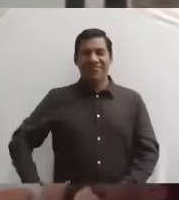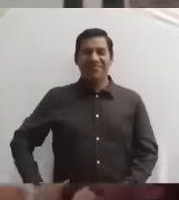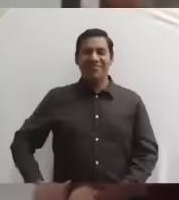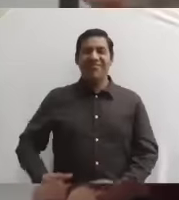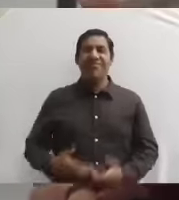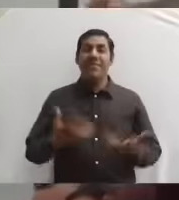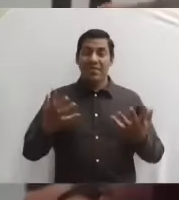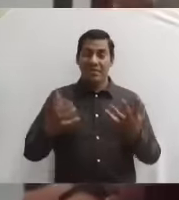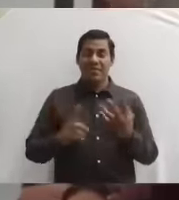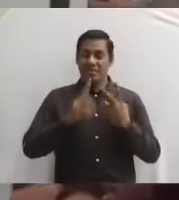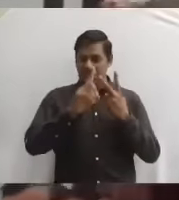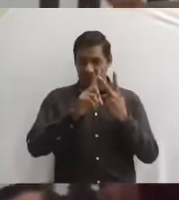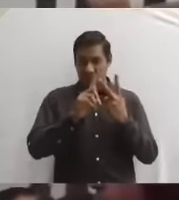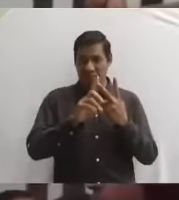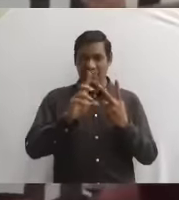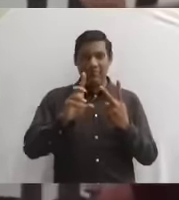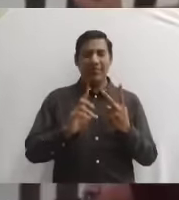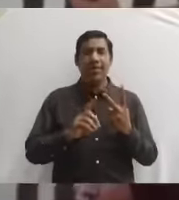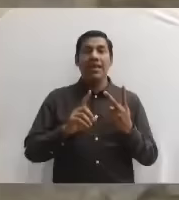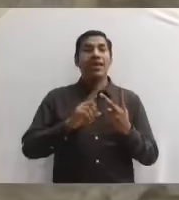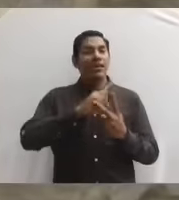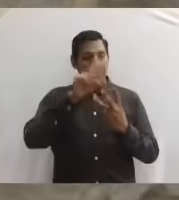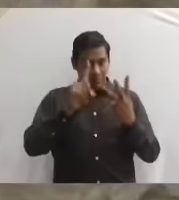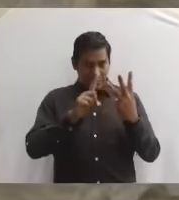Y el tercer principio,